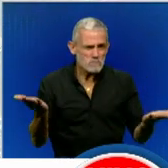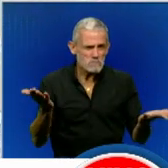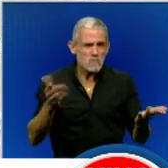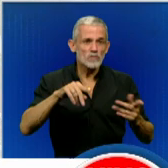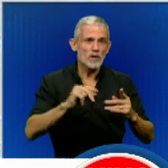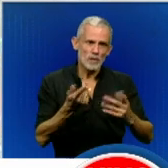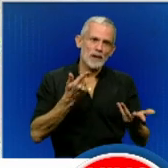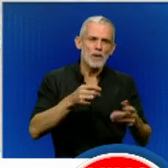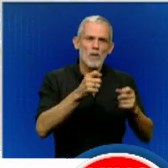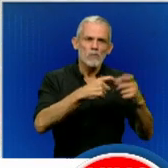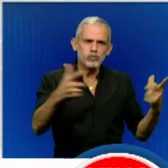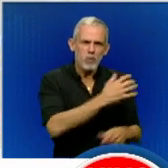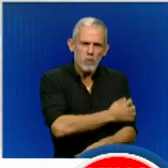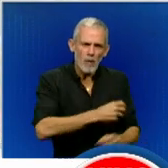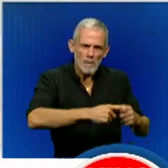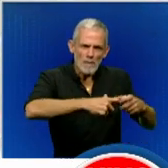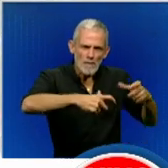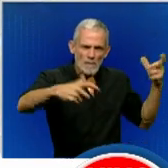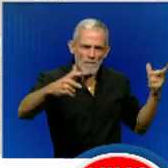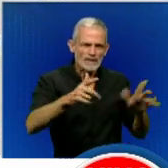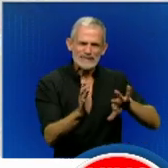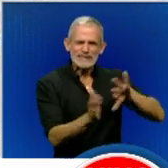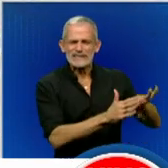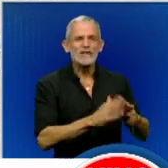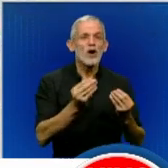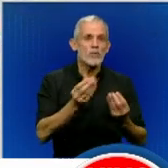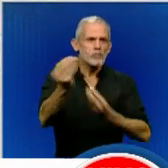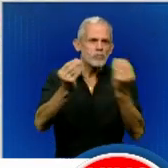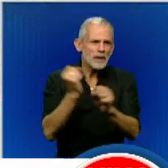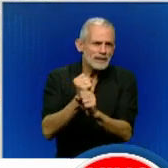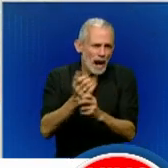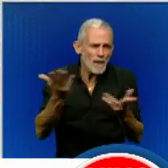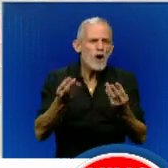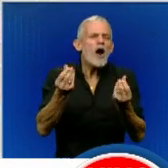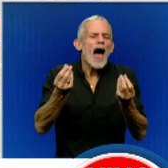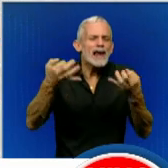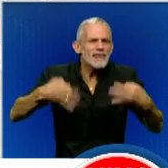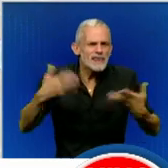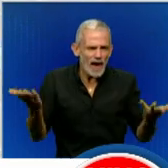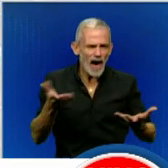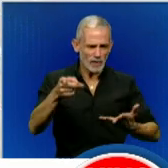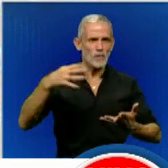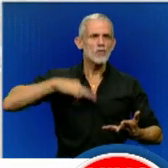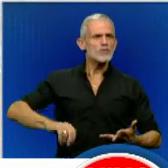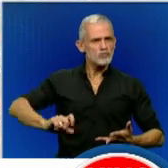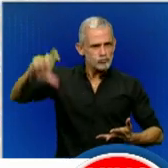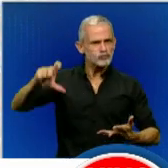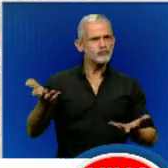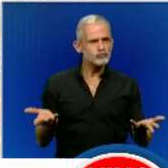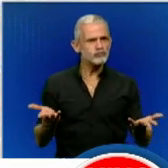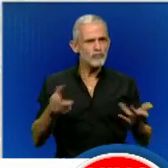hecho es aumentar la pobreza y generar empleo como decía generar trabajar programa vitalidad con mayores con mayores